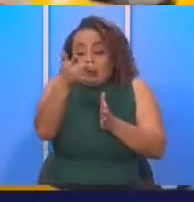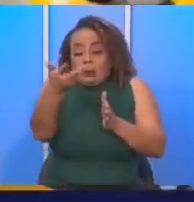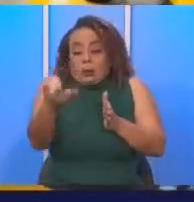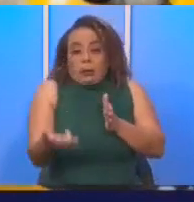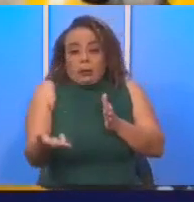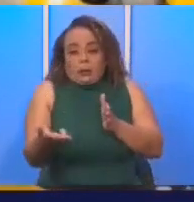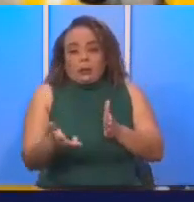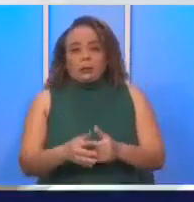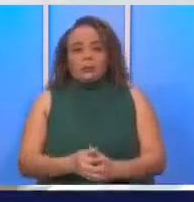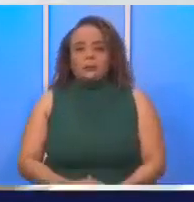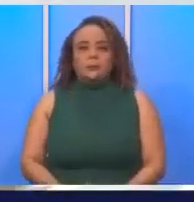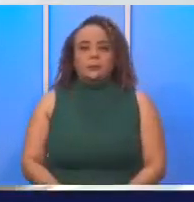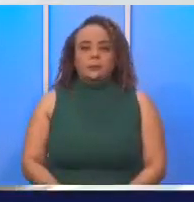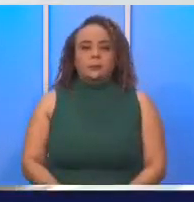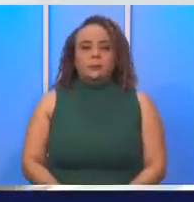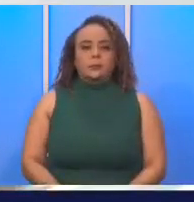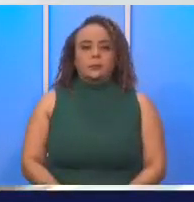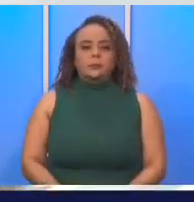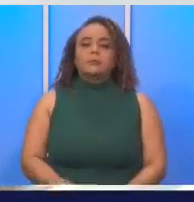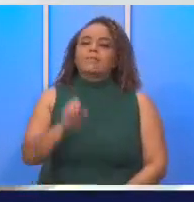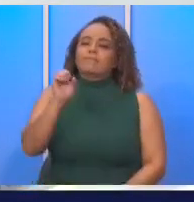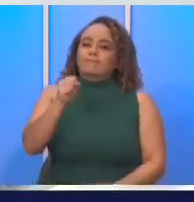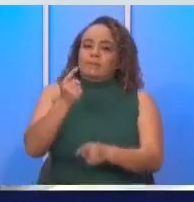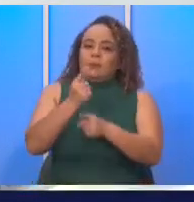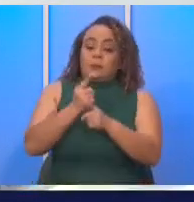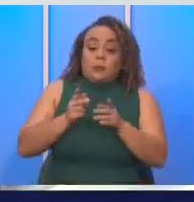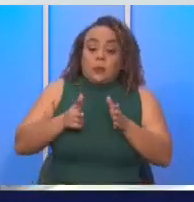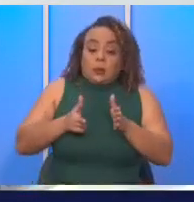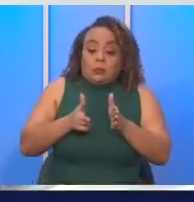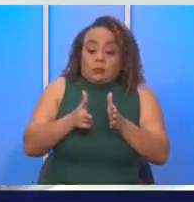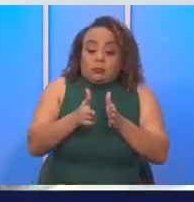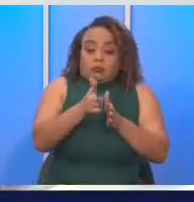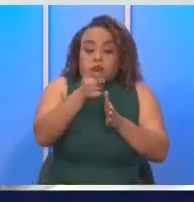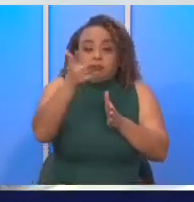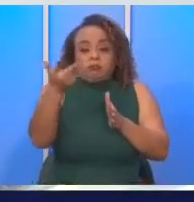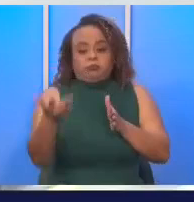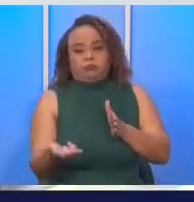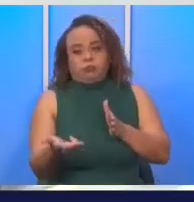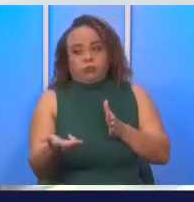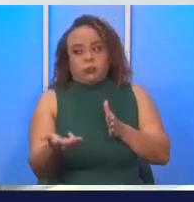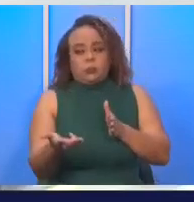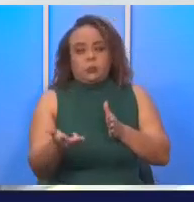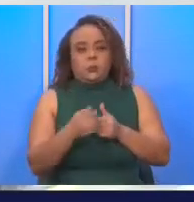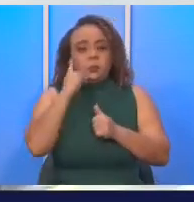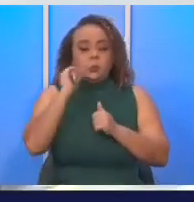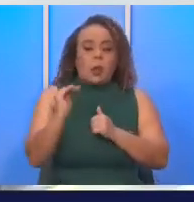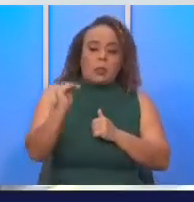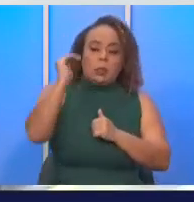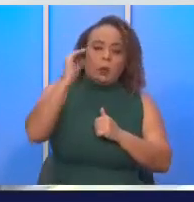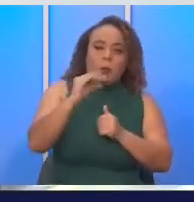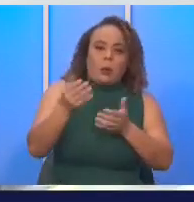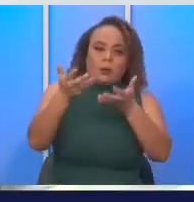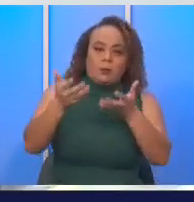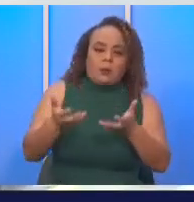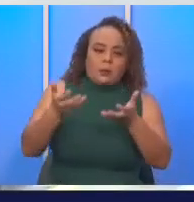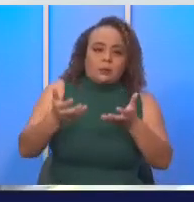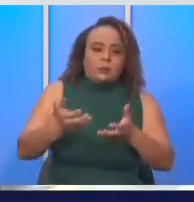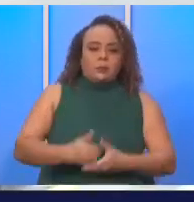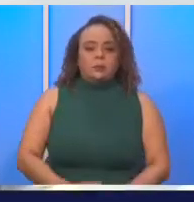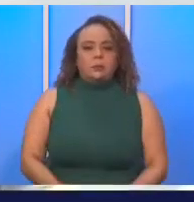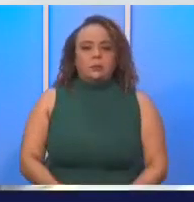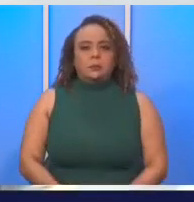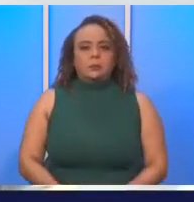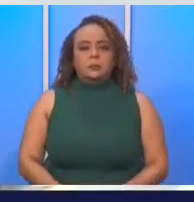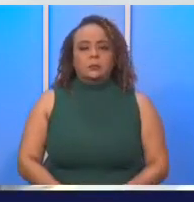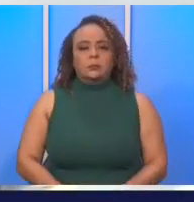vuelcan y se salen como de la ruta. Sí, es que al volcarse ellos automáticamente el vehículo, por la altura y el peso que lleva, los caballos,